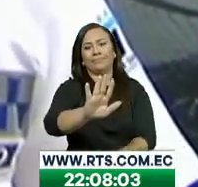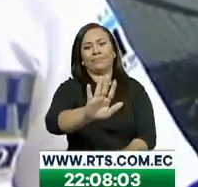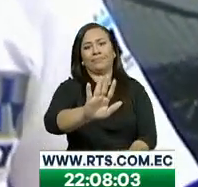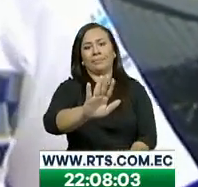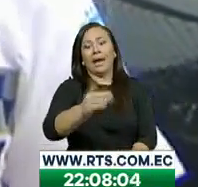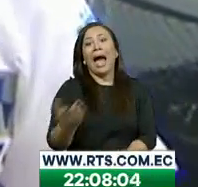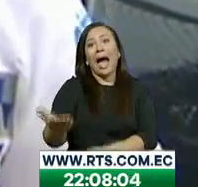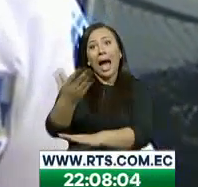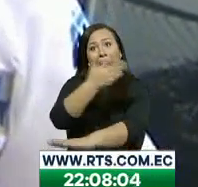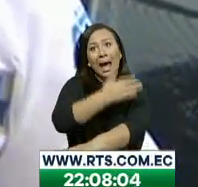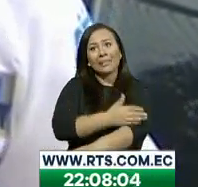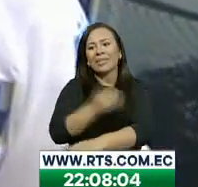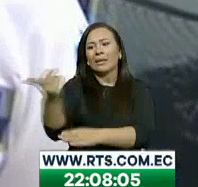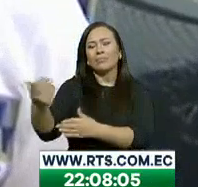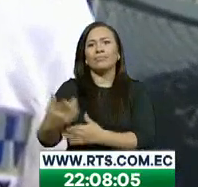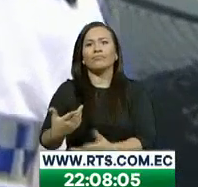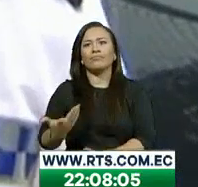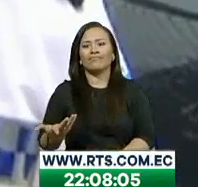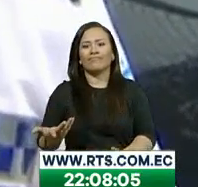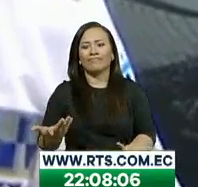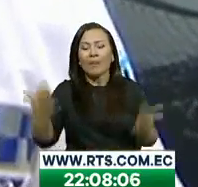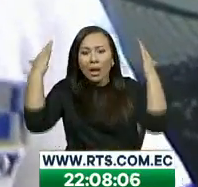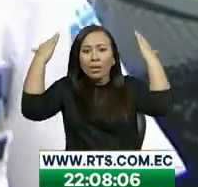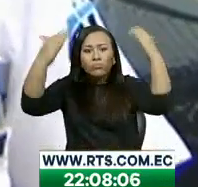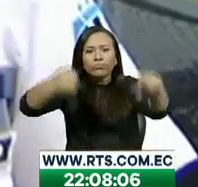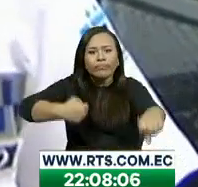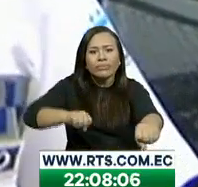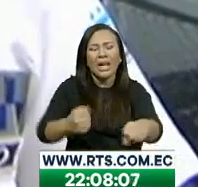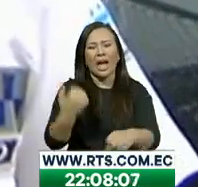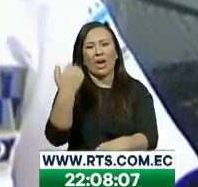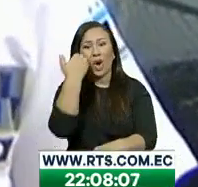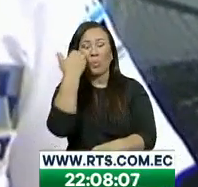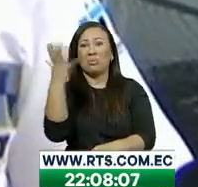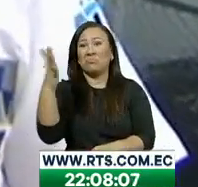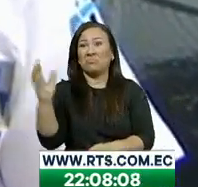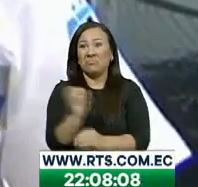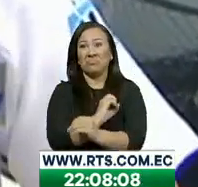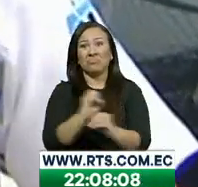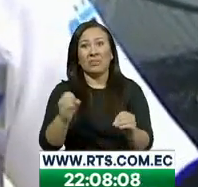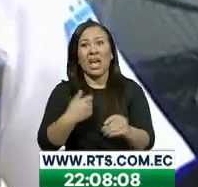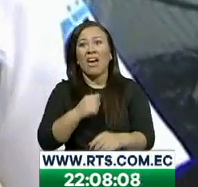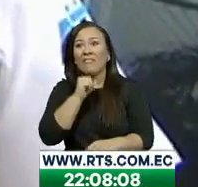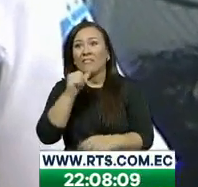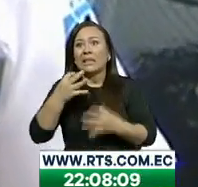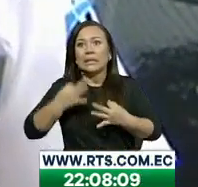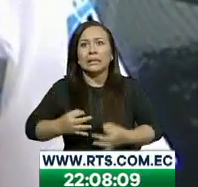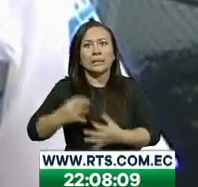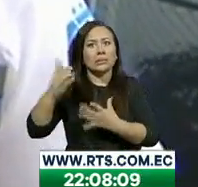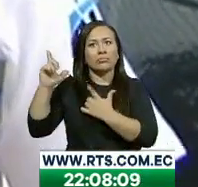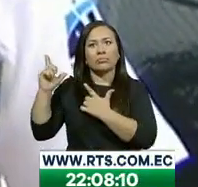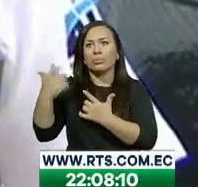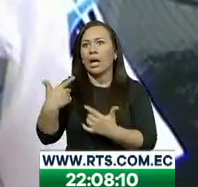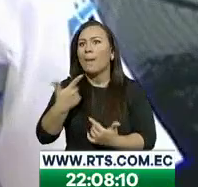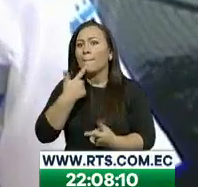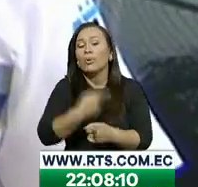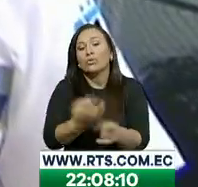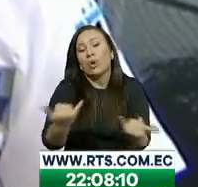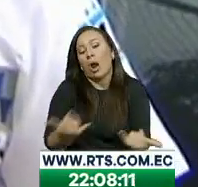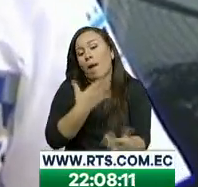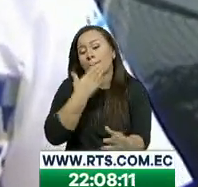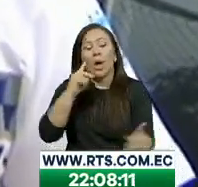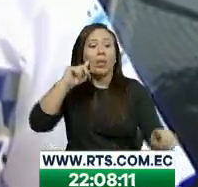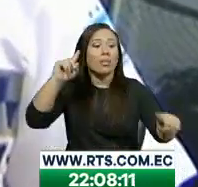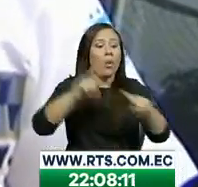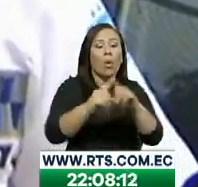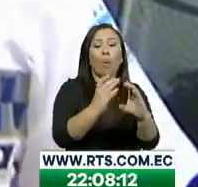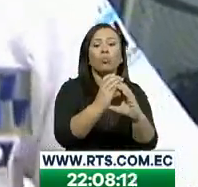tenían un servicio inseguro, tenían un servicio incómodo, y por ese motivo pues nosotros estamos dándole esa comodidad